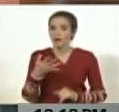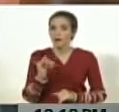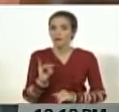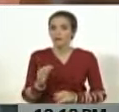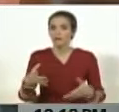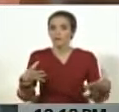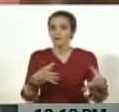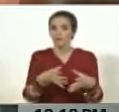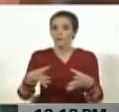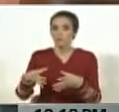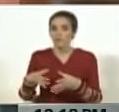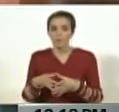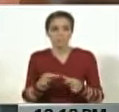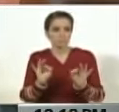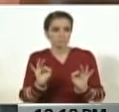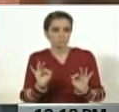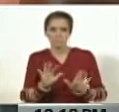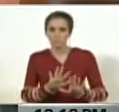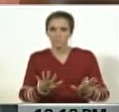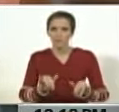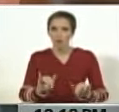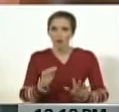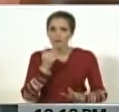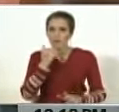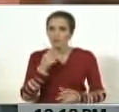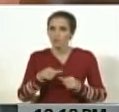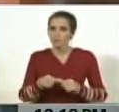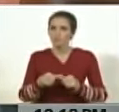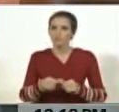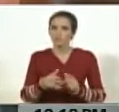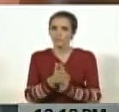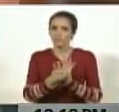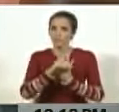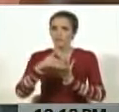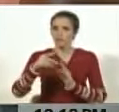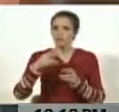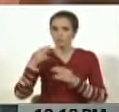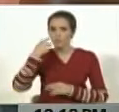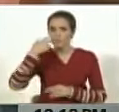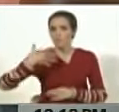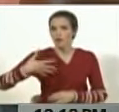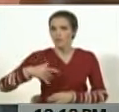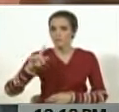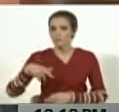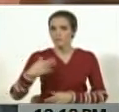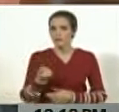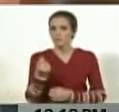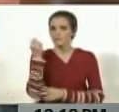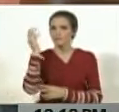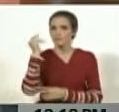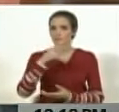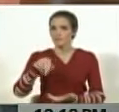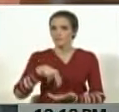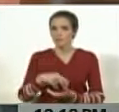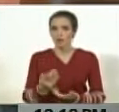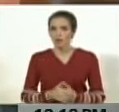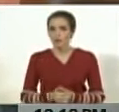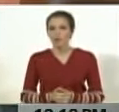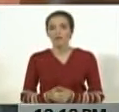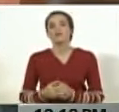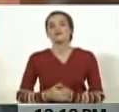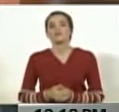partidos intactos. Se mantiene el respeto a los derechos humanos. La Asamblea Nacional no ha sido